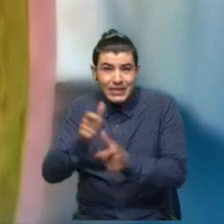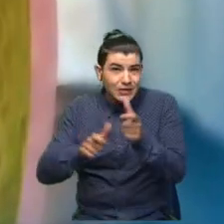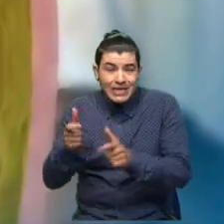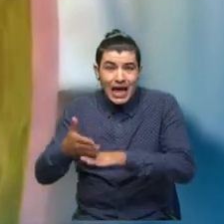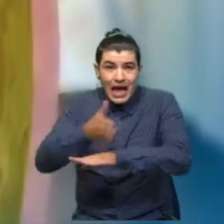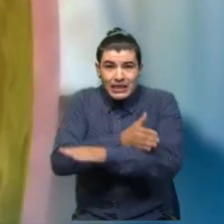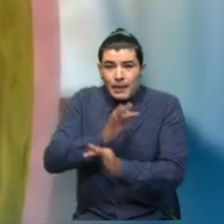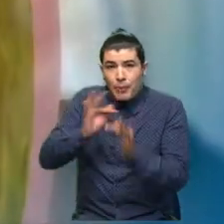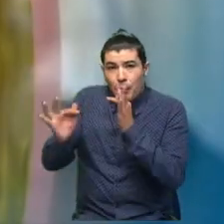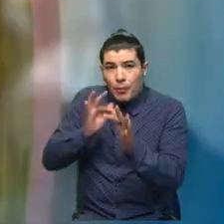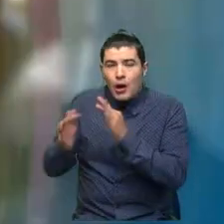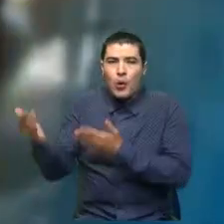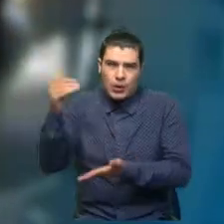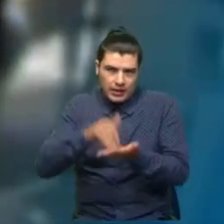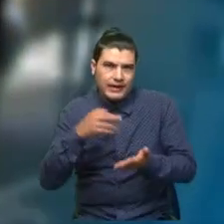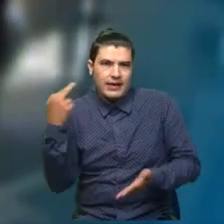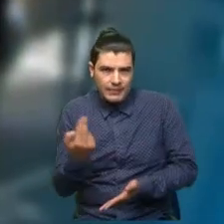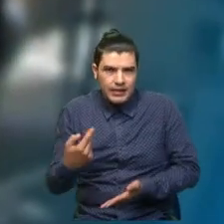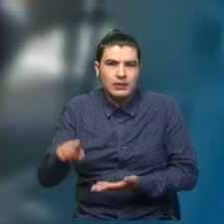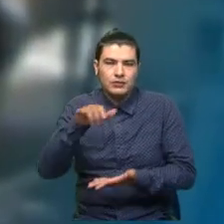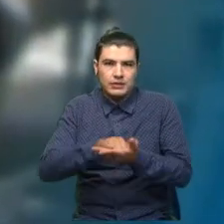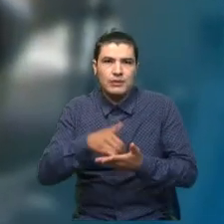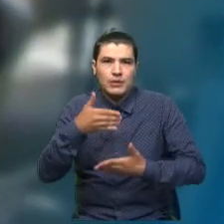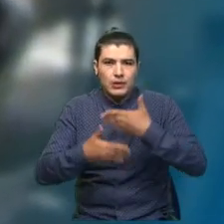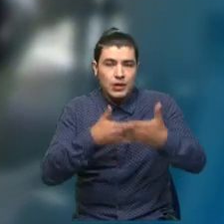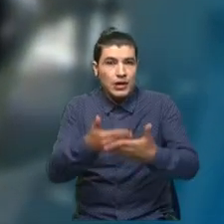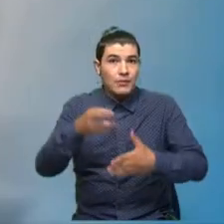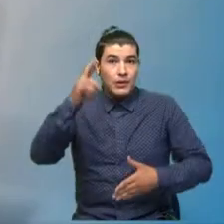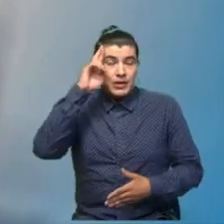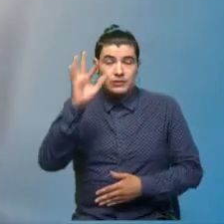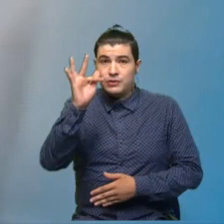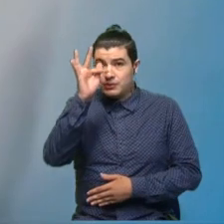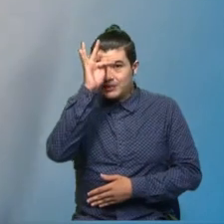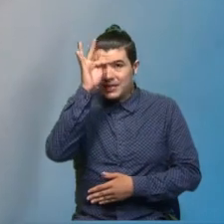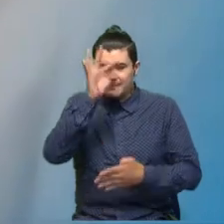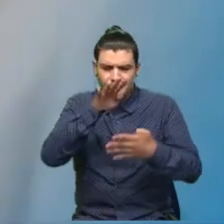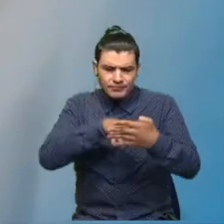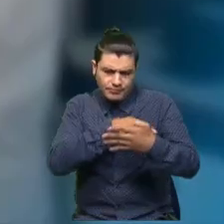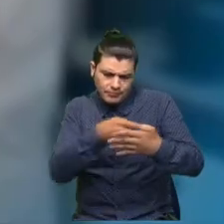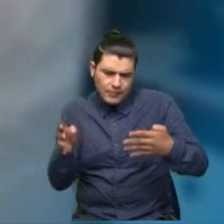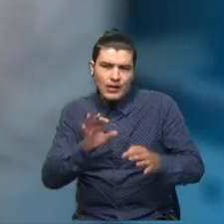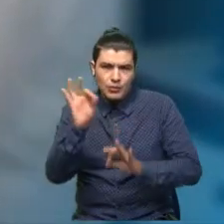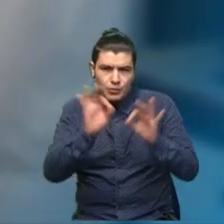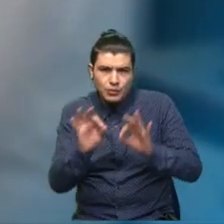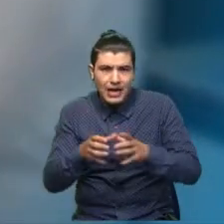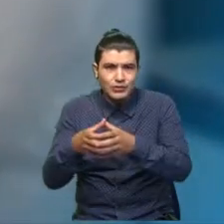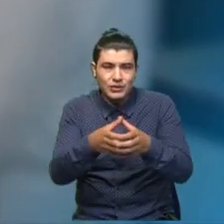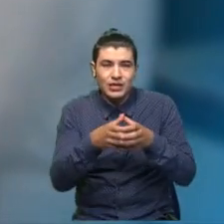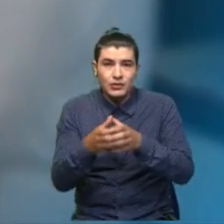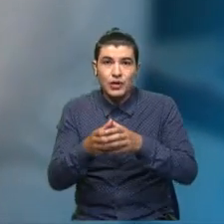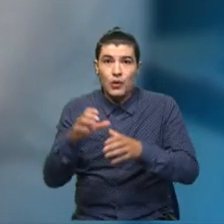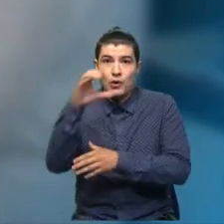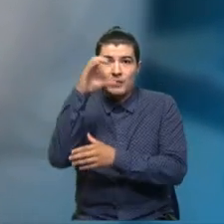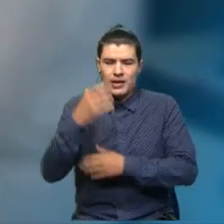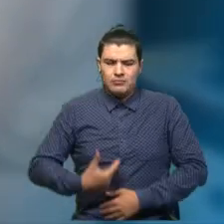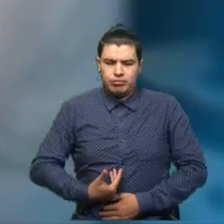de antibióticos. La Guía de Práctica Clínica Colombiana, elaborada por la Asociación Colombiana de Gastroenterología y el Instituto